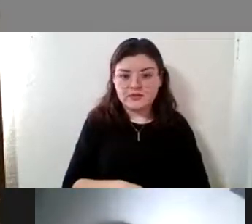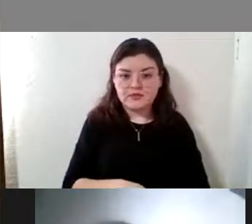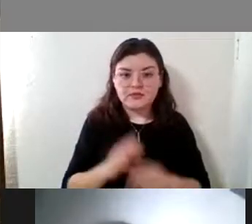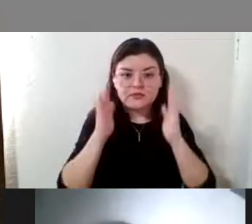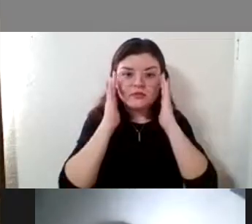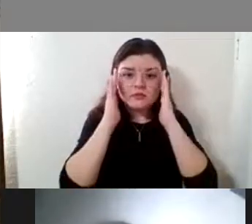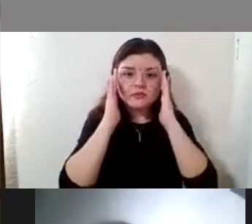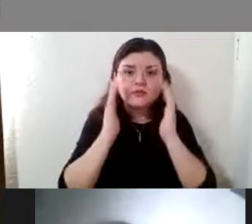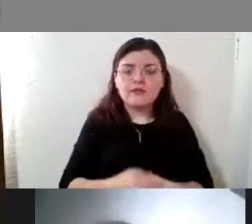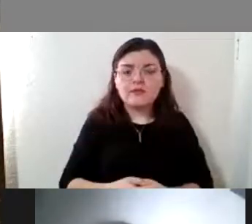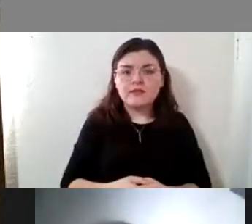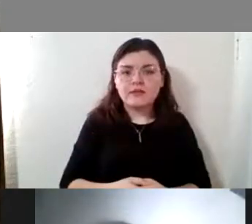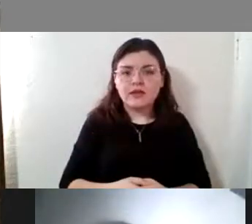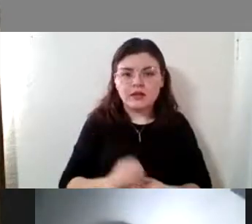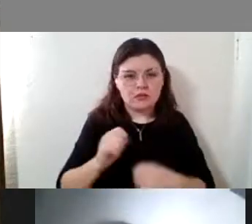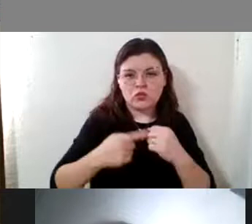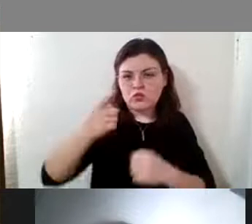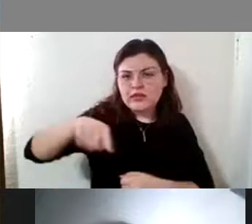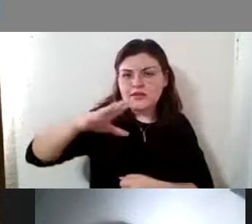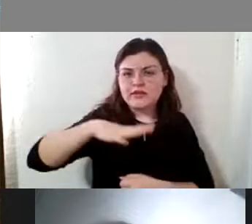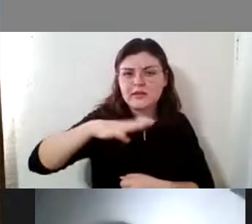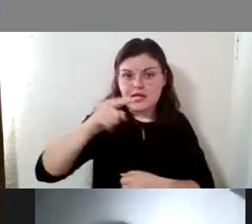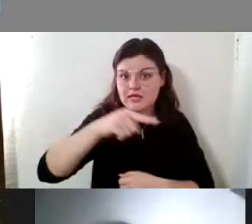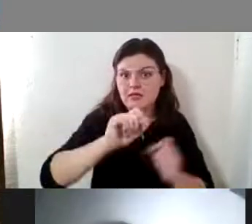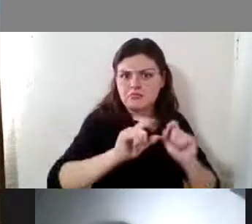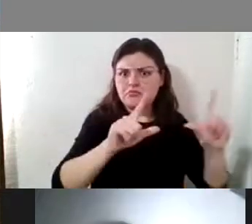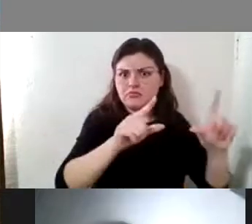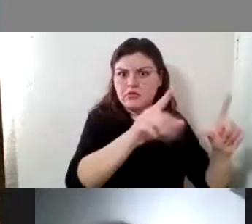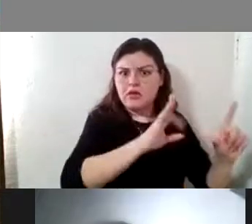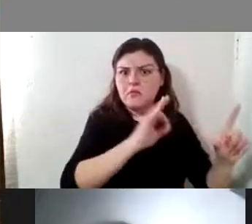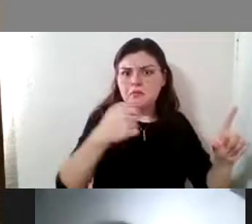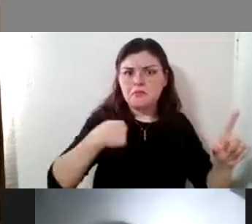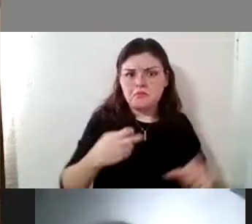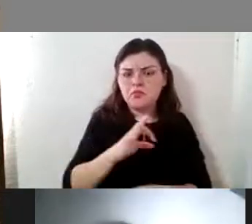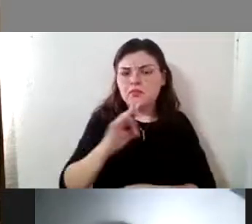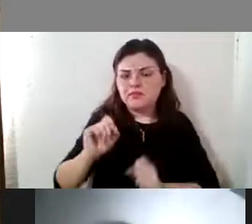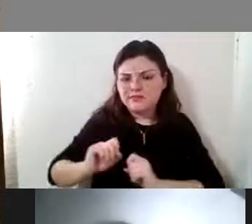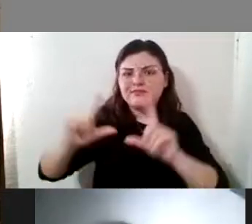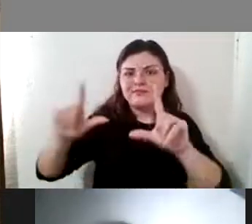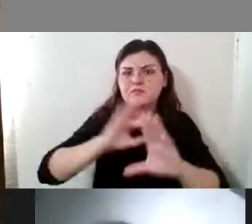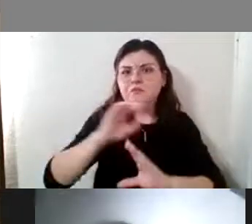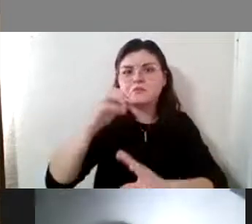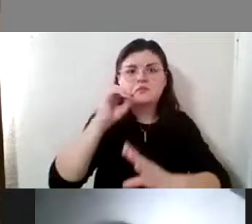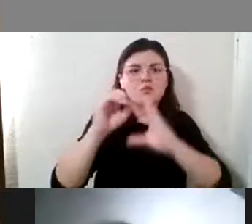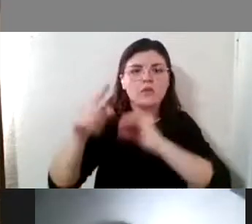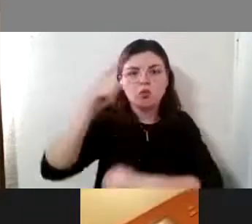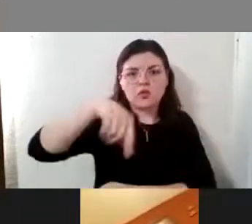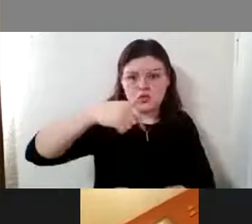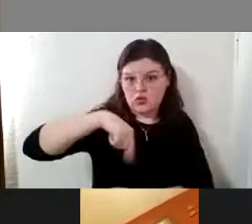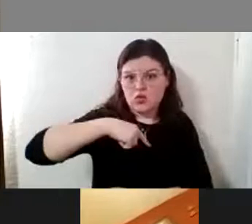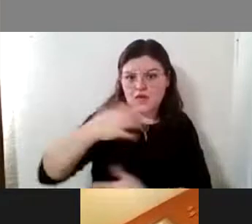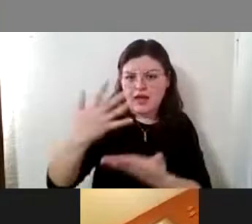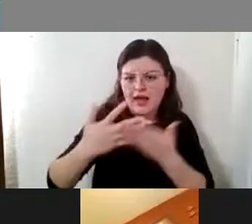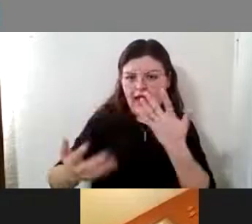Por si alguien desea la presentación, es suya en realidad, pues la preparamos para que ustedes pudieran tenerla.